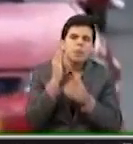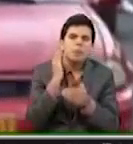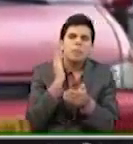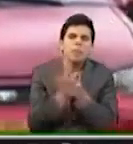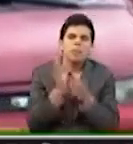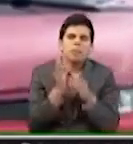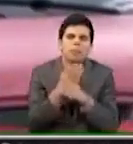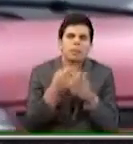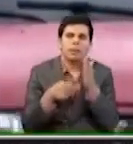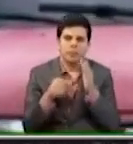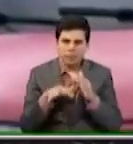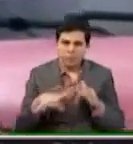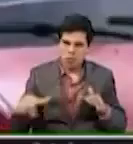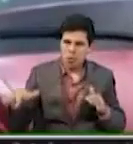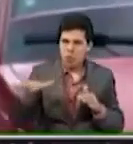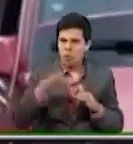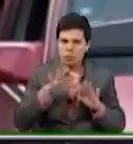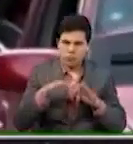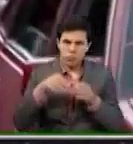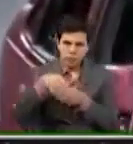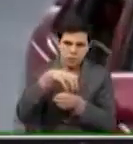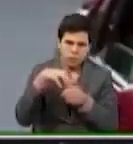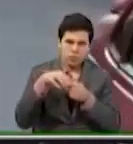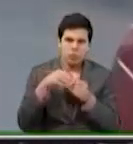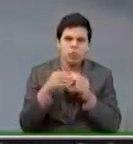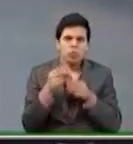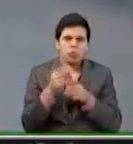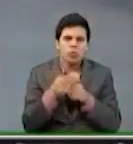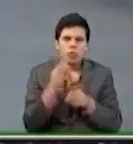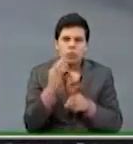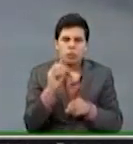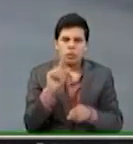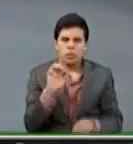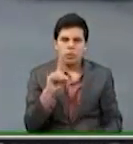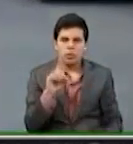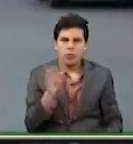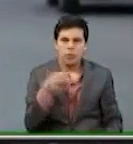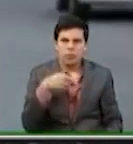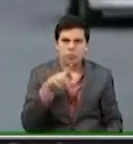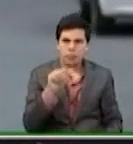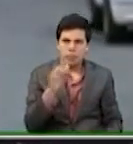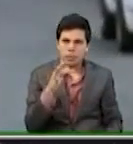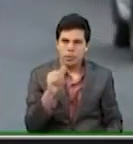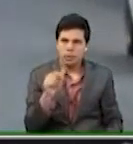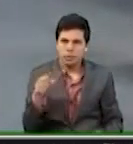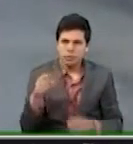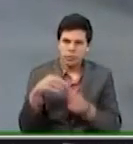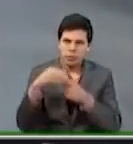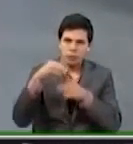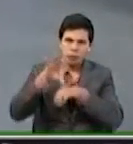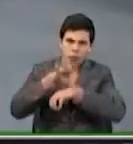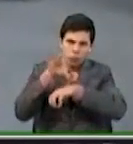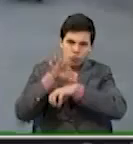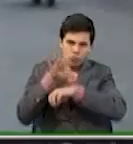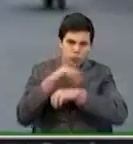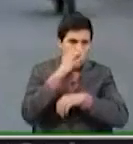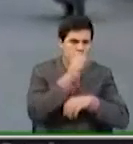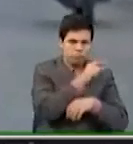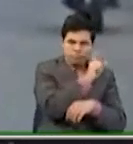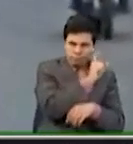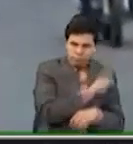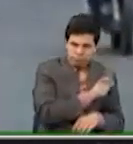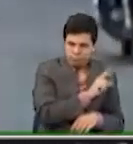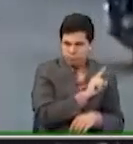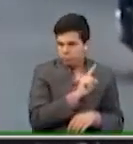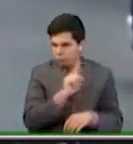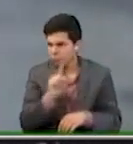uno de los sectores que hacen parte de esta comuna, el sector conocido como Toledo Plata. Allí una fundación fue víctima de un sujeto que llegó y amedrantó a